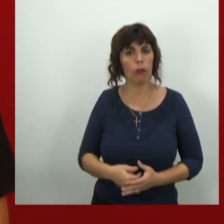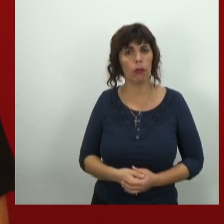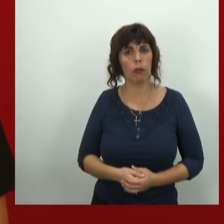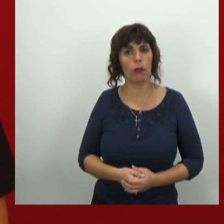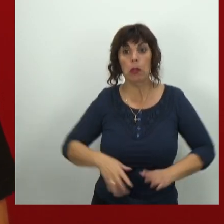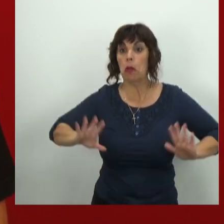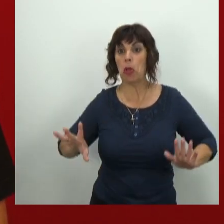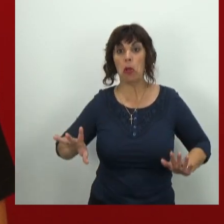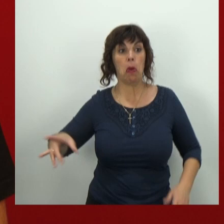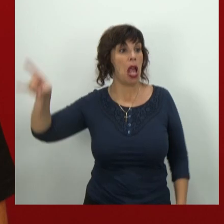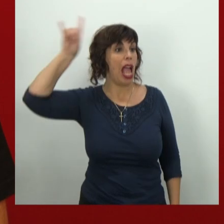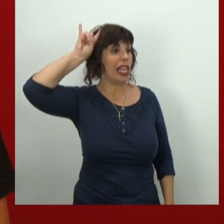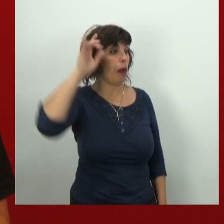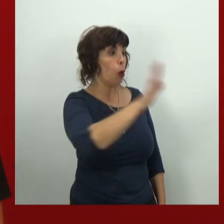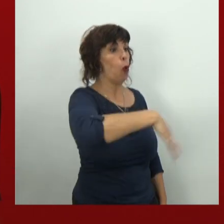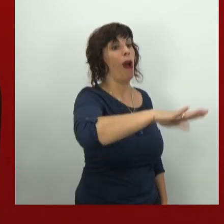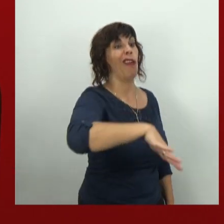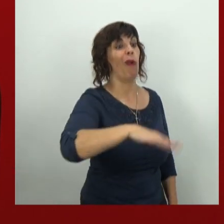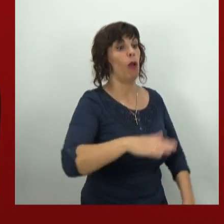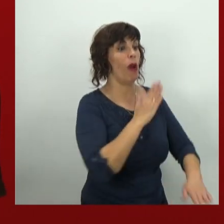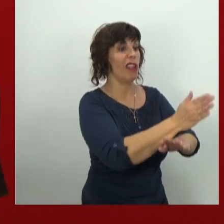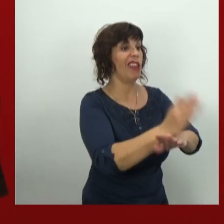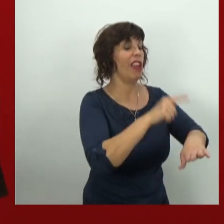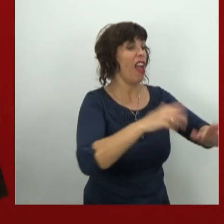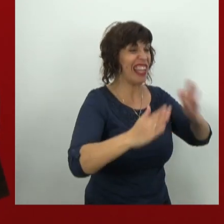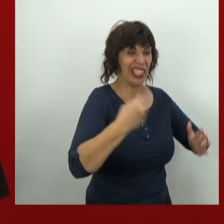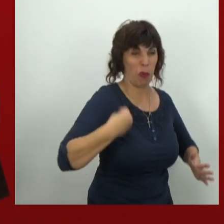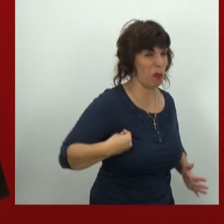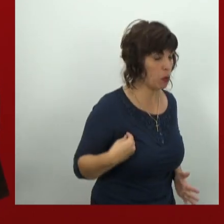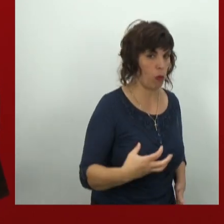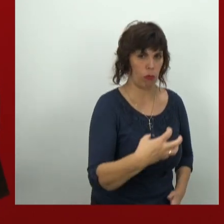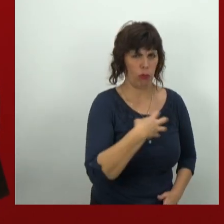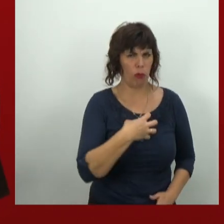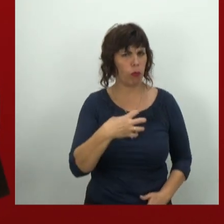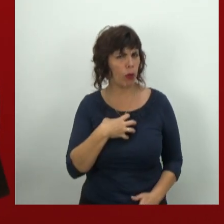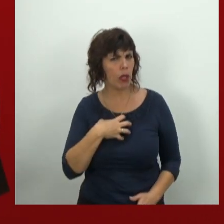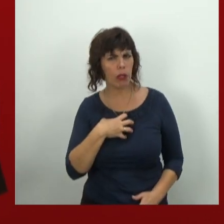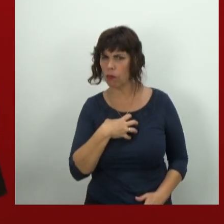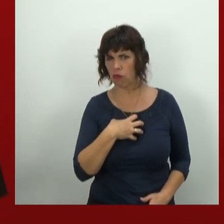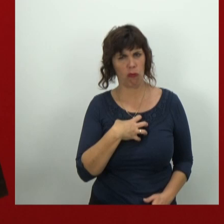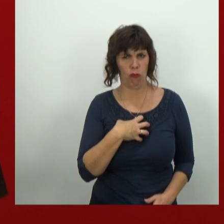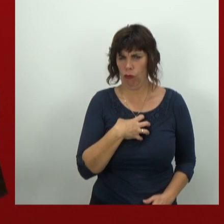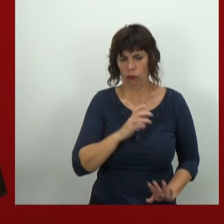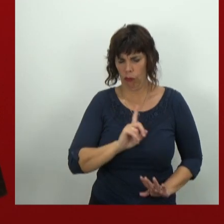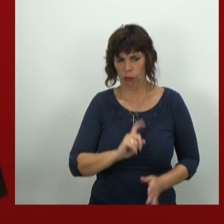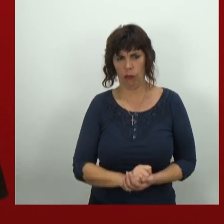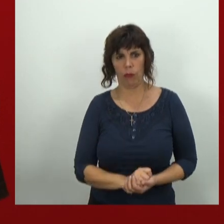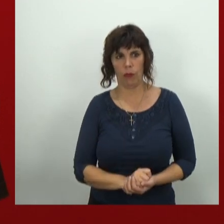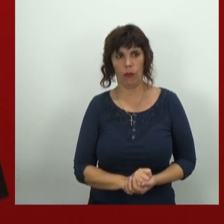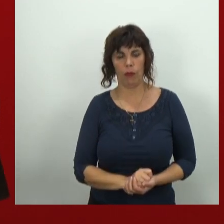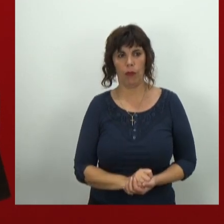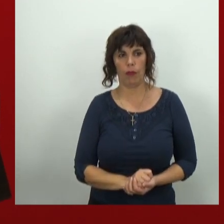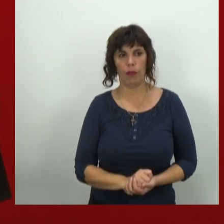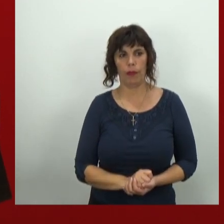pero el diablo no, entonces ¿por qué se hace el trabajo de intentar derrobar la